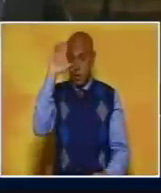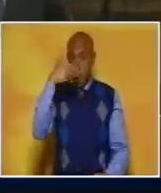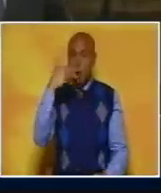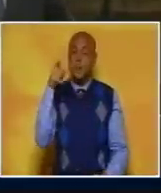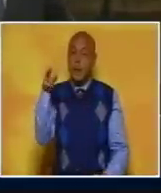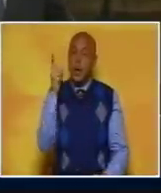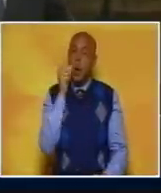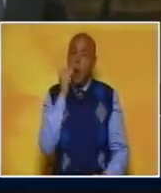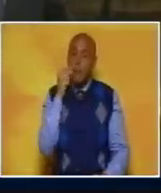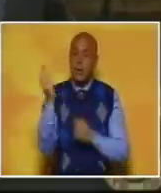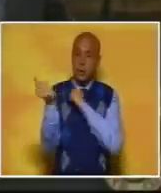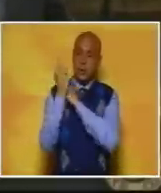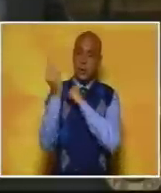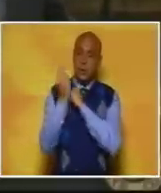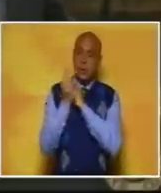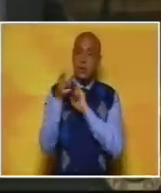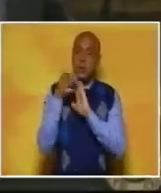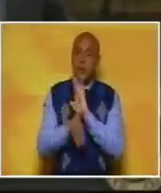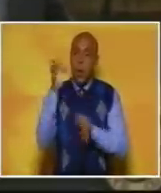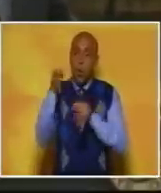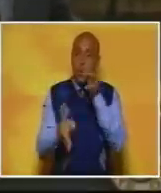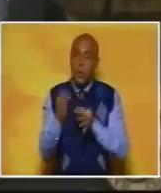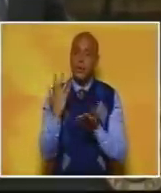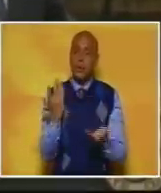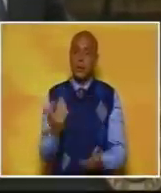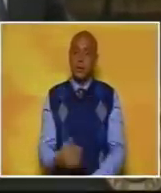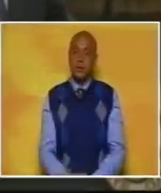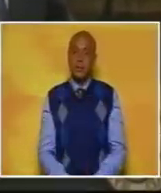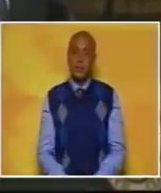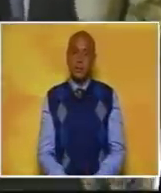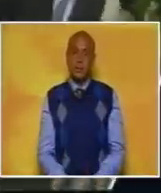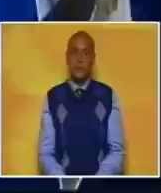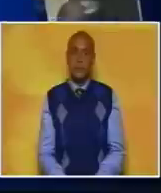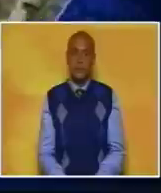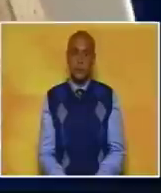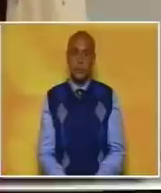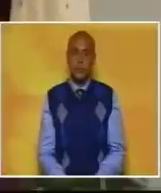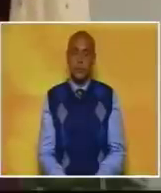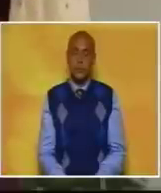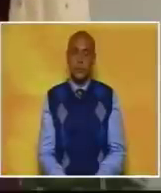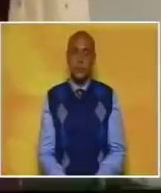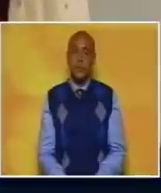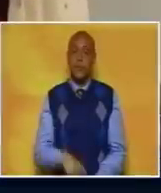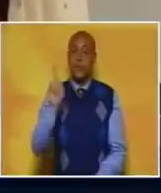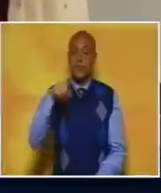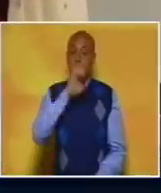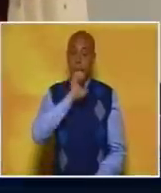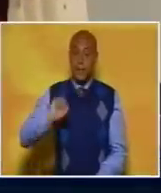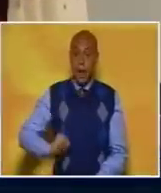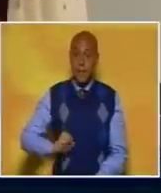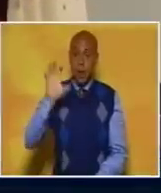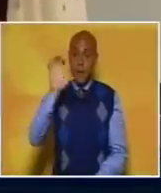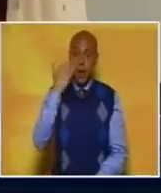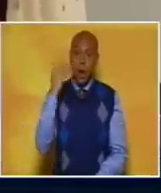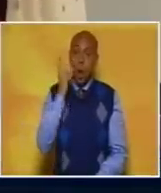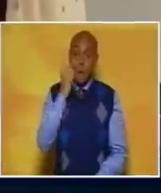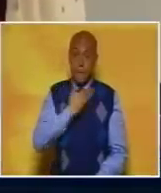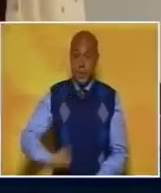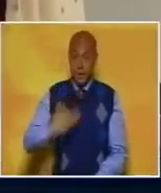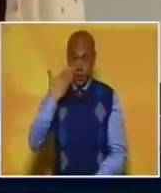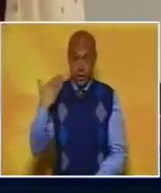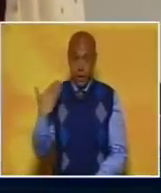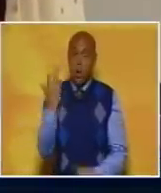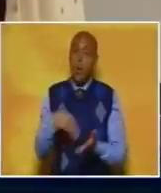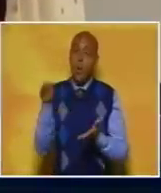de hacer comentarios sobre el Departamento de Justicia. En El Salvador, el presidente Nayib